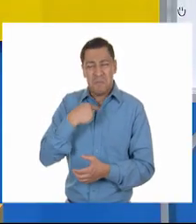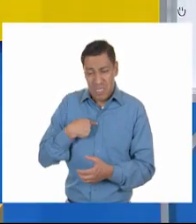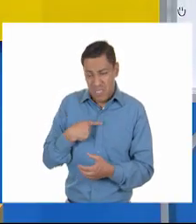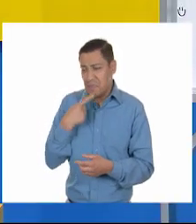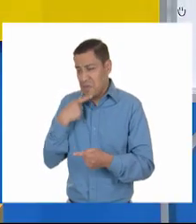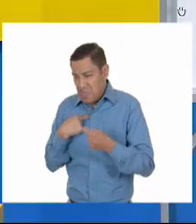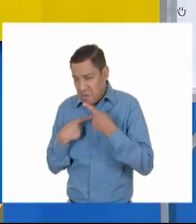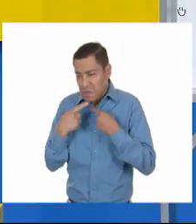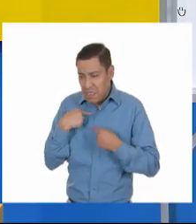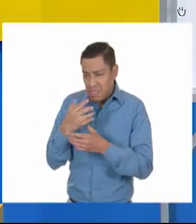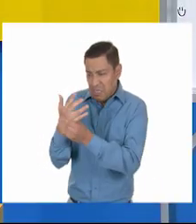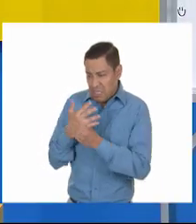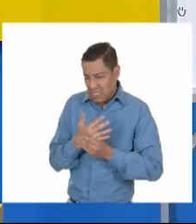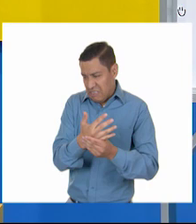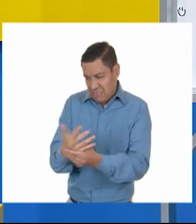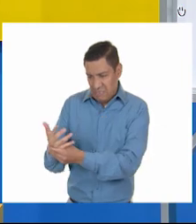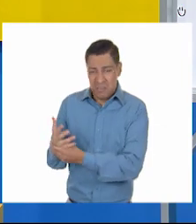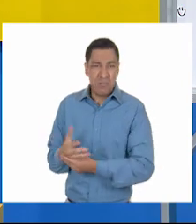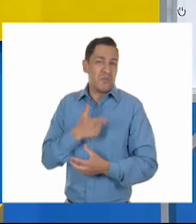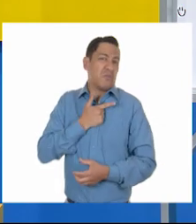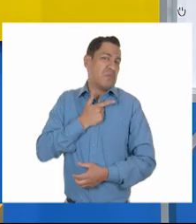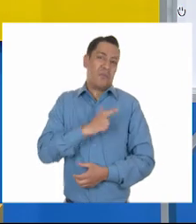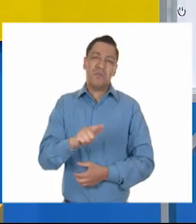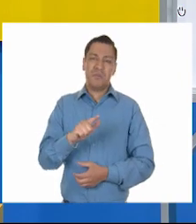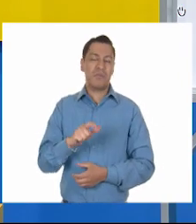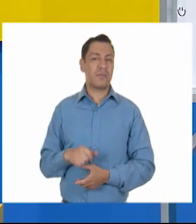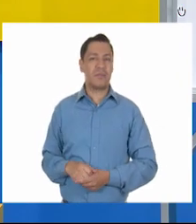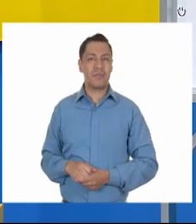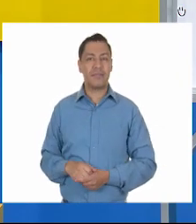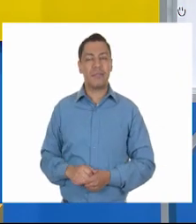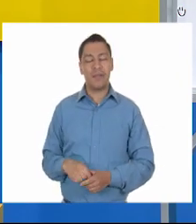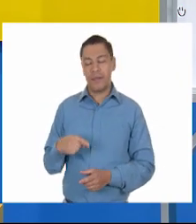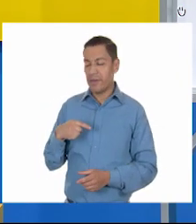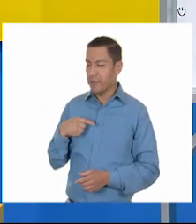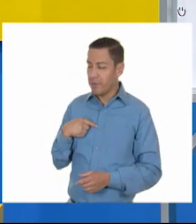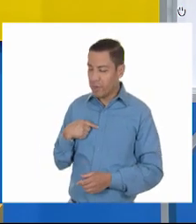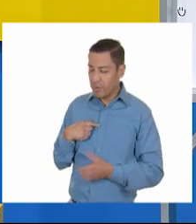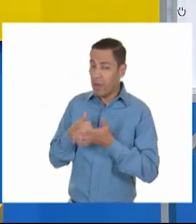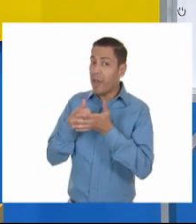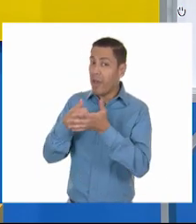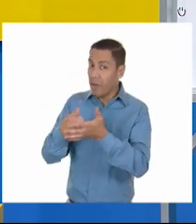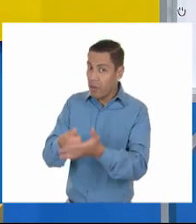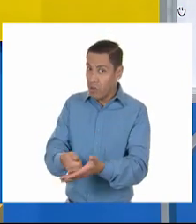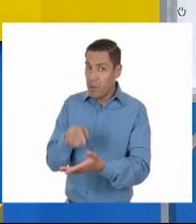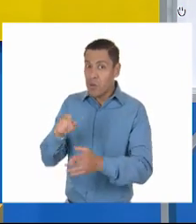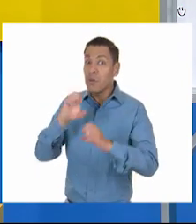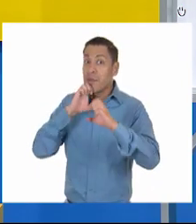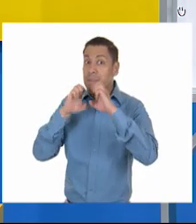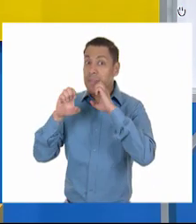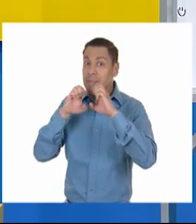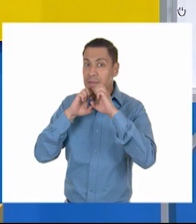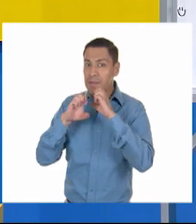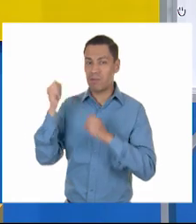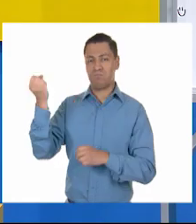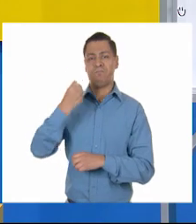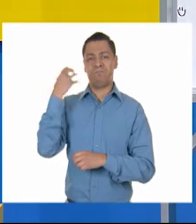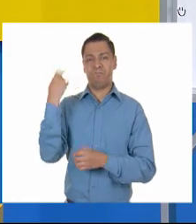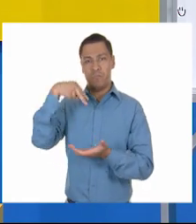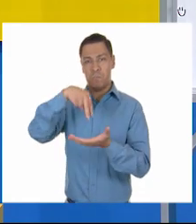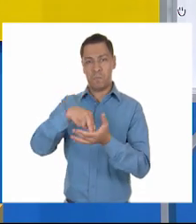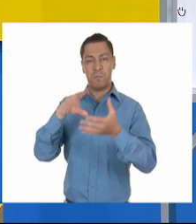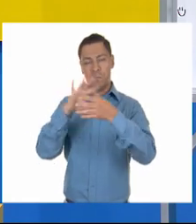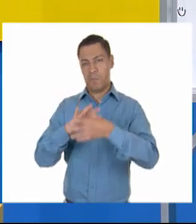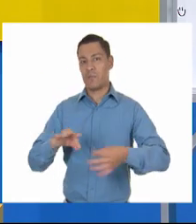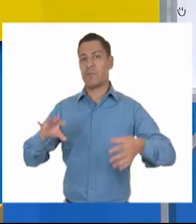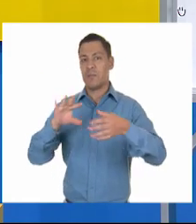complicado, Raulito. Mira, aquí te vamos a ayudar para que tú puedas hacer tu reporte de la entrevista en discurso indirecto. Y